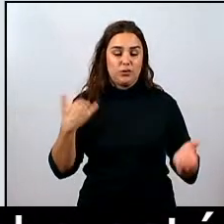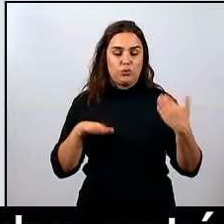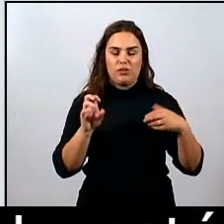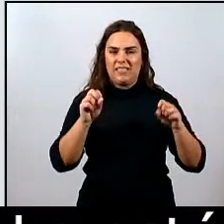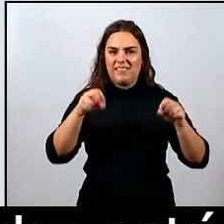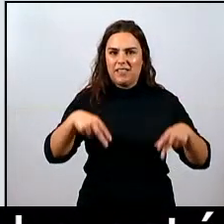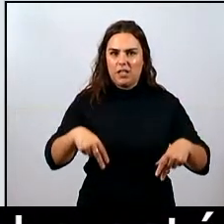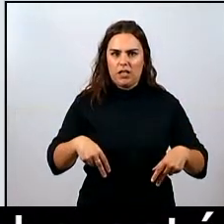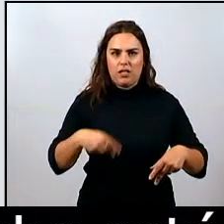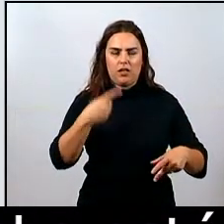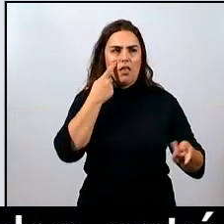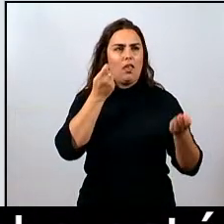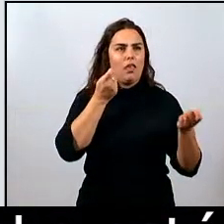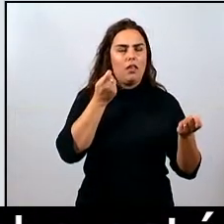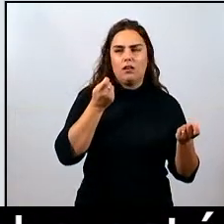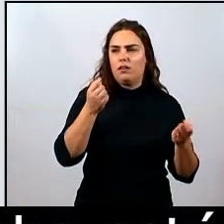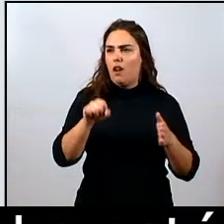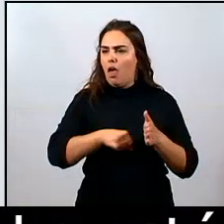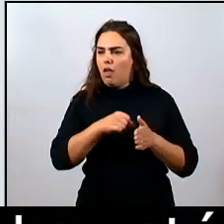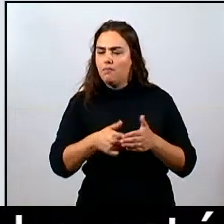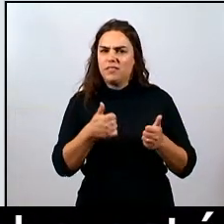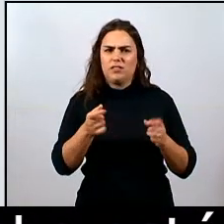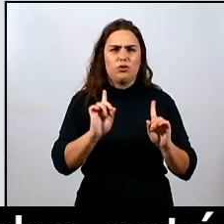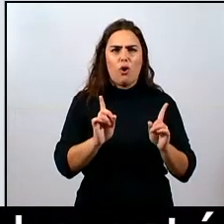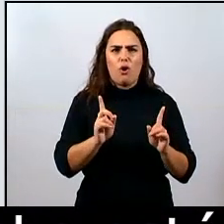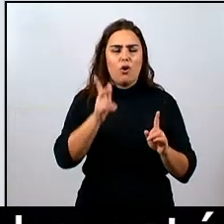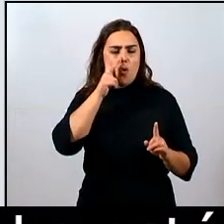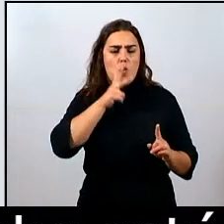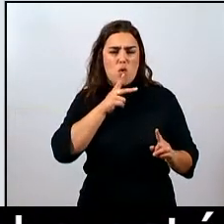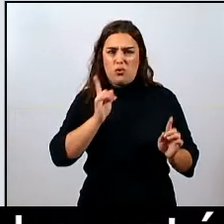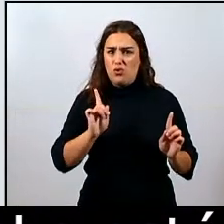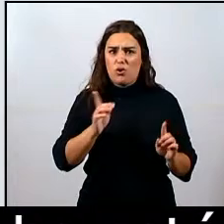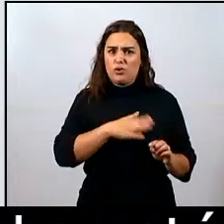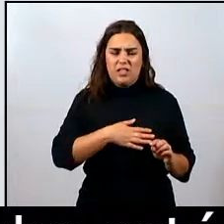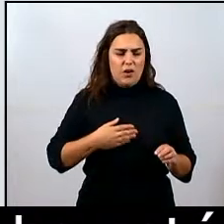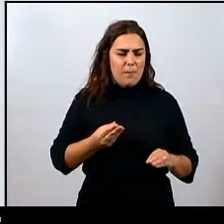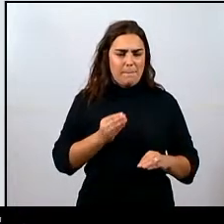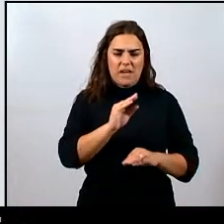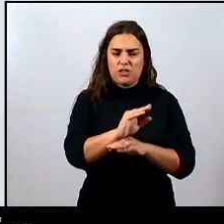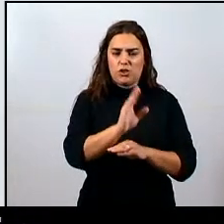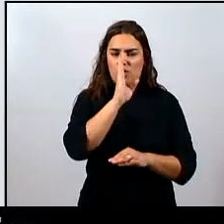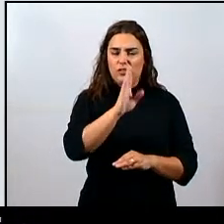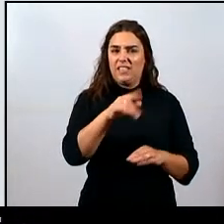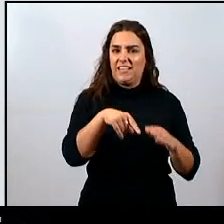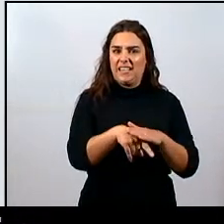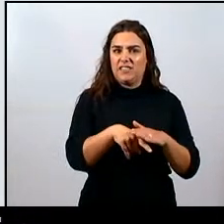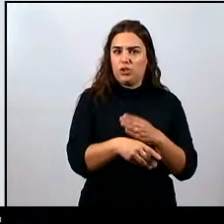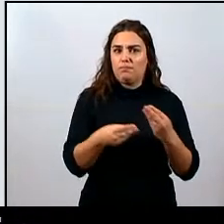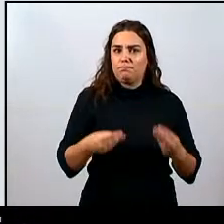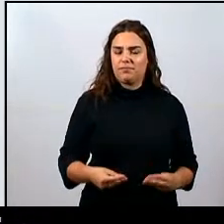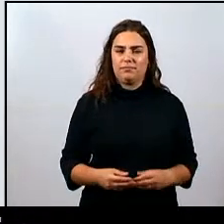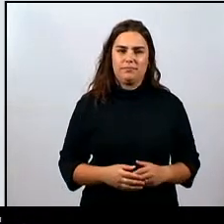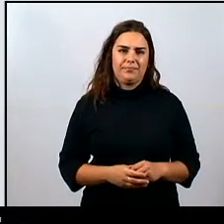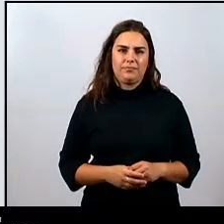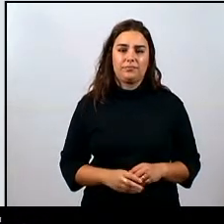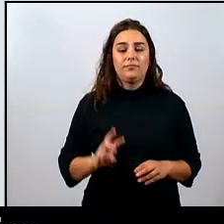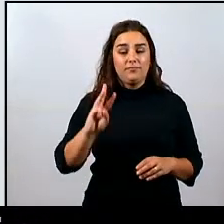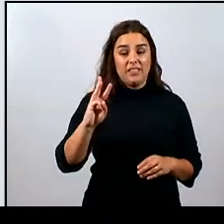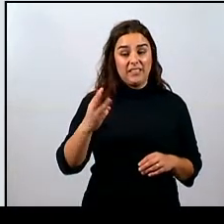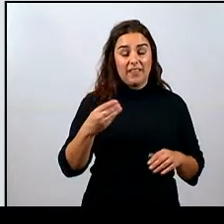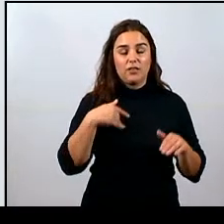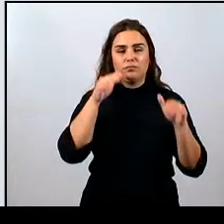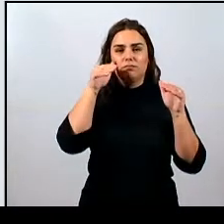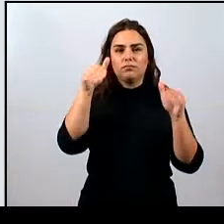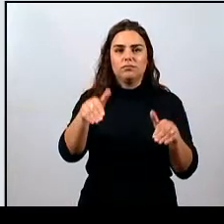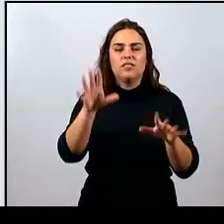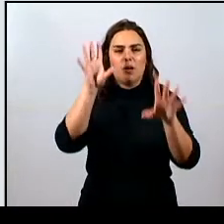sin humillaciones, sin privilegios. Lo único que pedimos es inversión y gestión. Y, en tercer lugar, me voy a centrar en